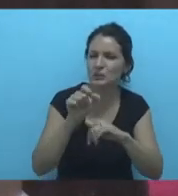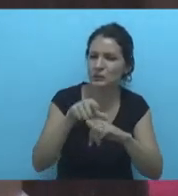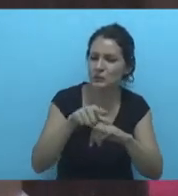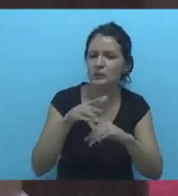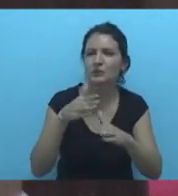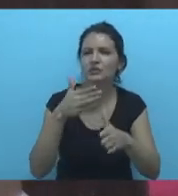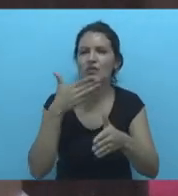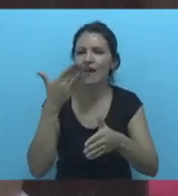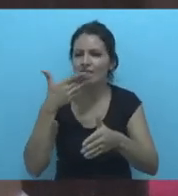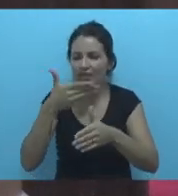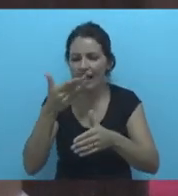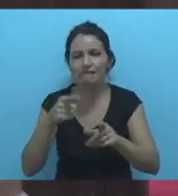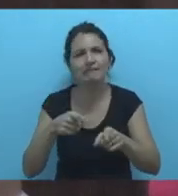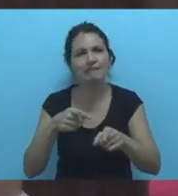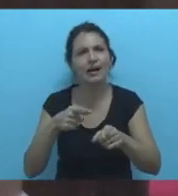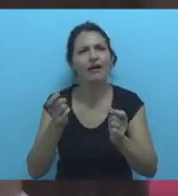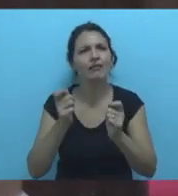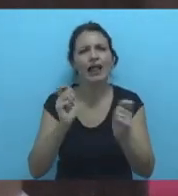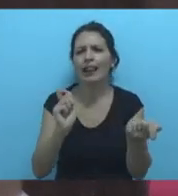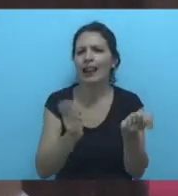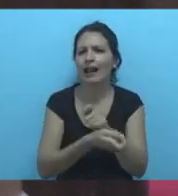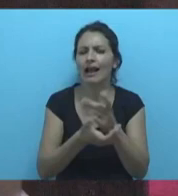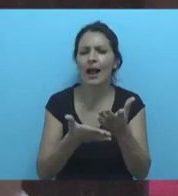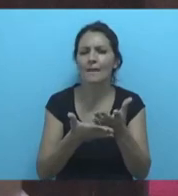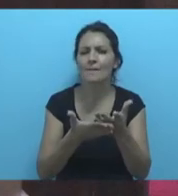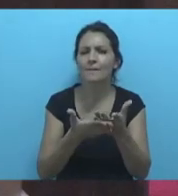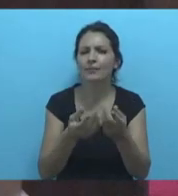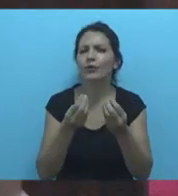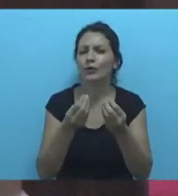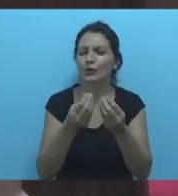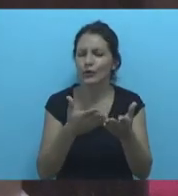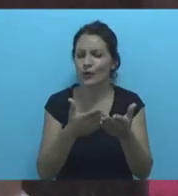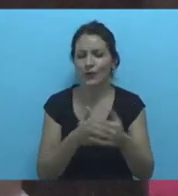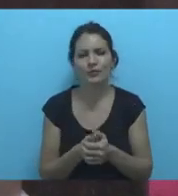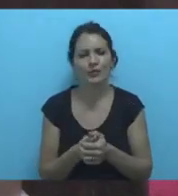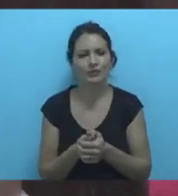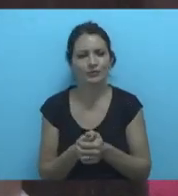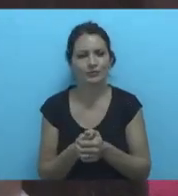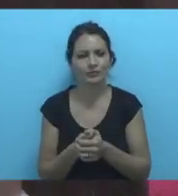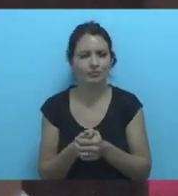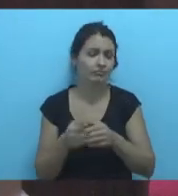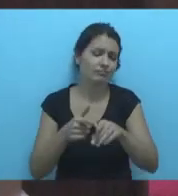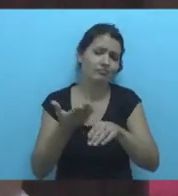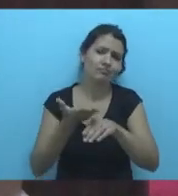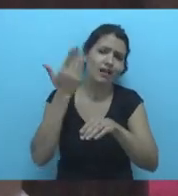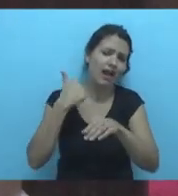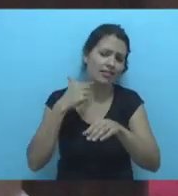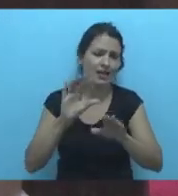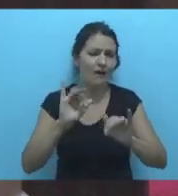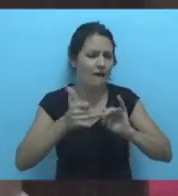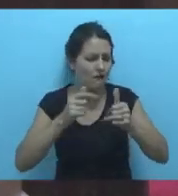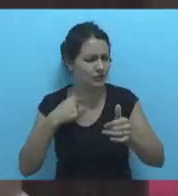amigos para ver cómo podía seguir transformando la realidad. Ese mismo hombre que yo había conocido siendo mucho